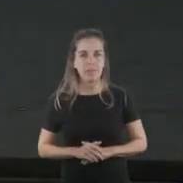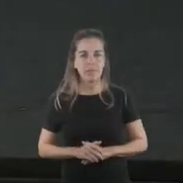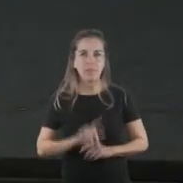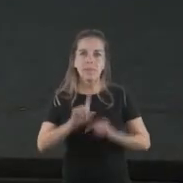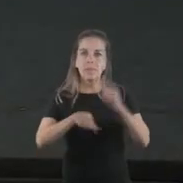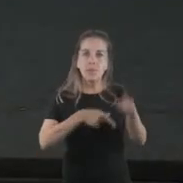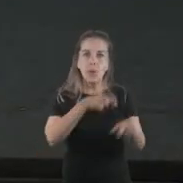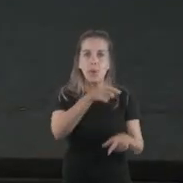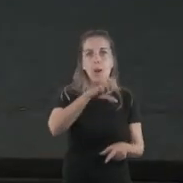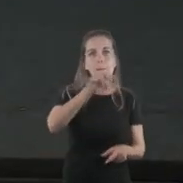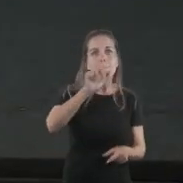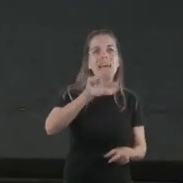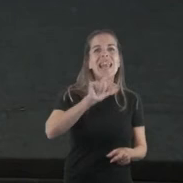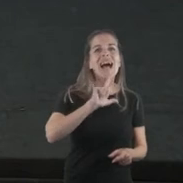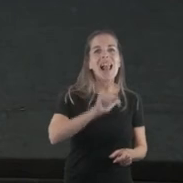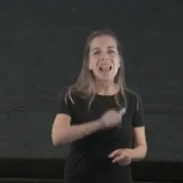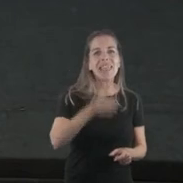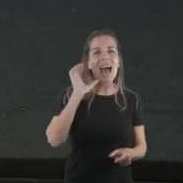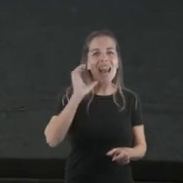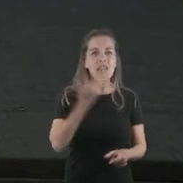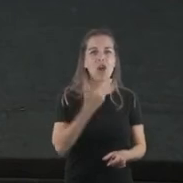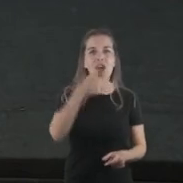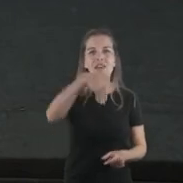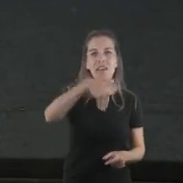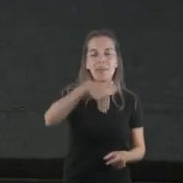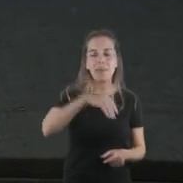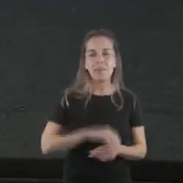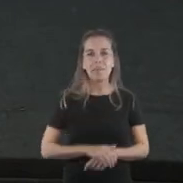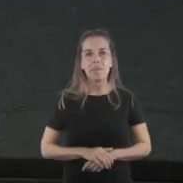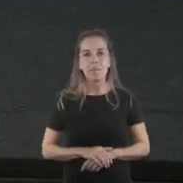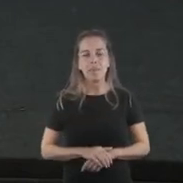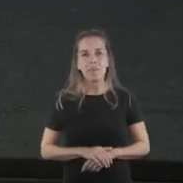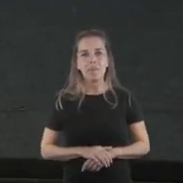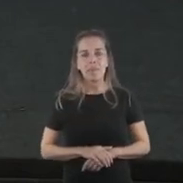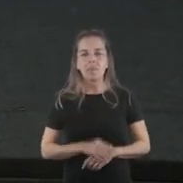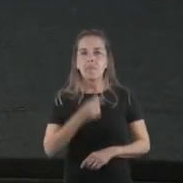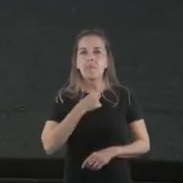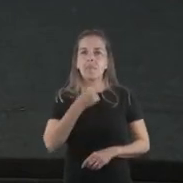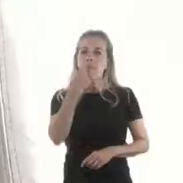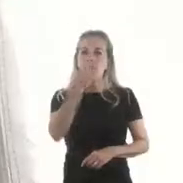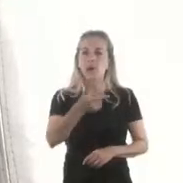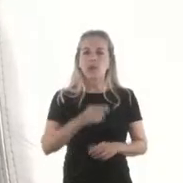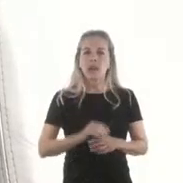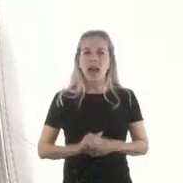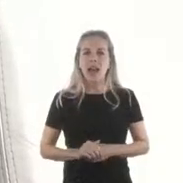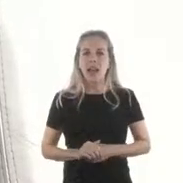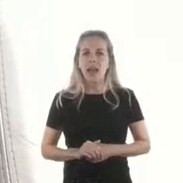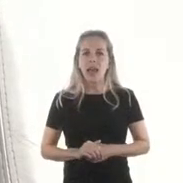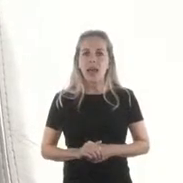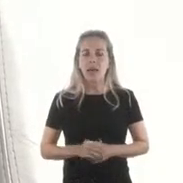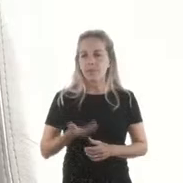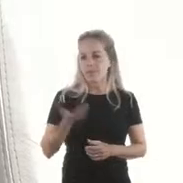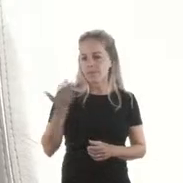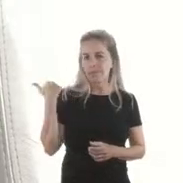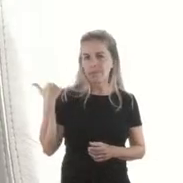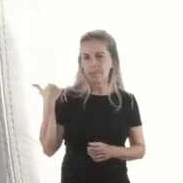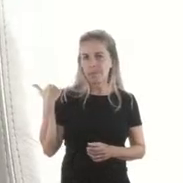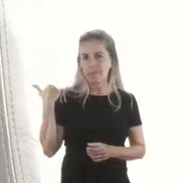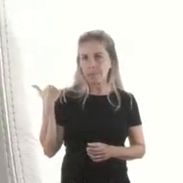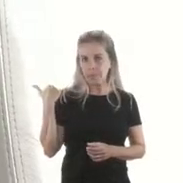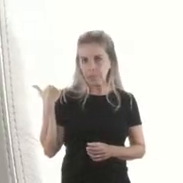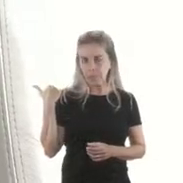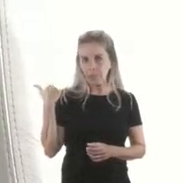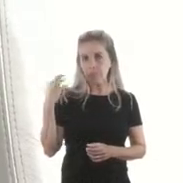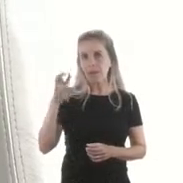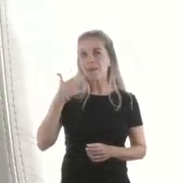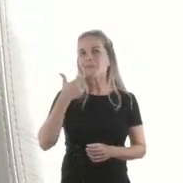Pablo Peralta, FM Concierto. Buen día, Juan ¿Cómo Pablo? Le va, portavoz? Quería consultarla, cuando fue la derrota en